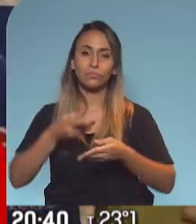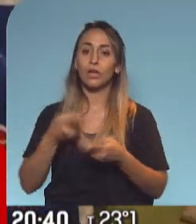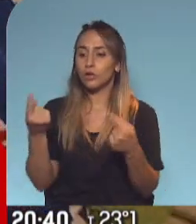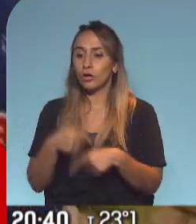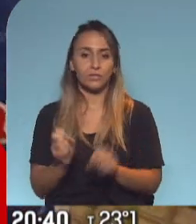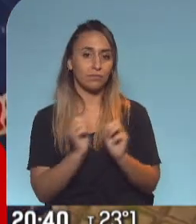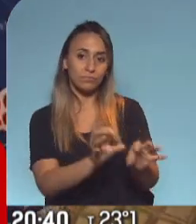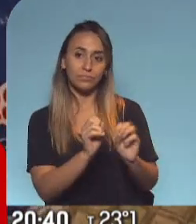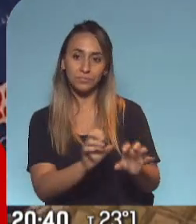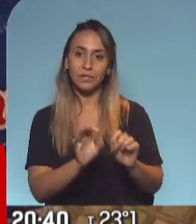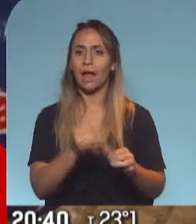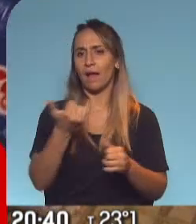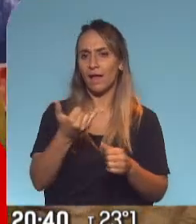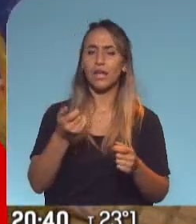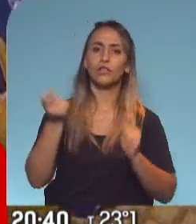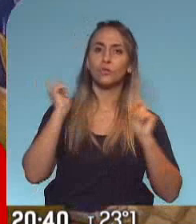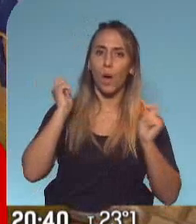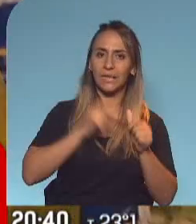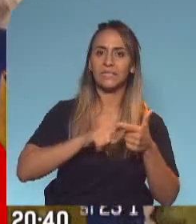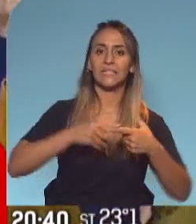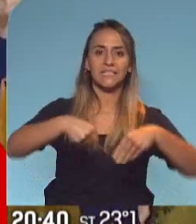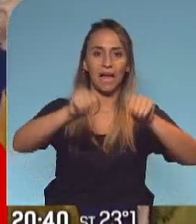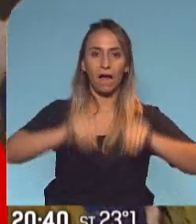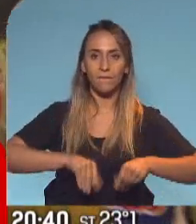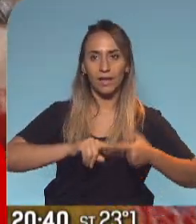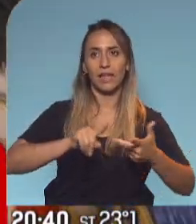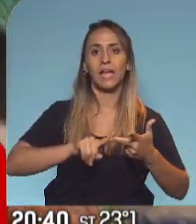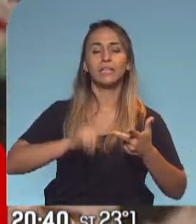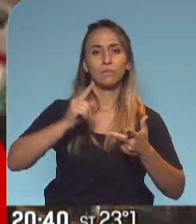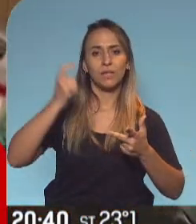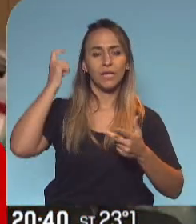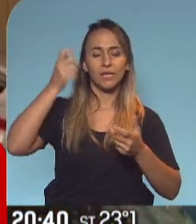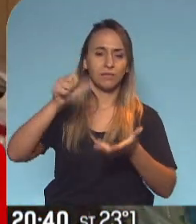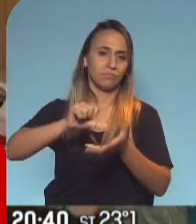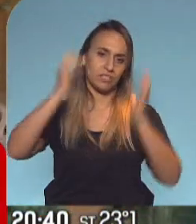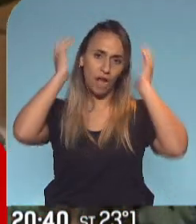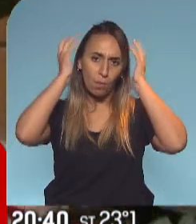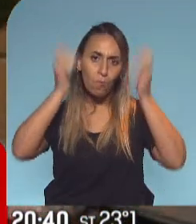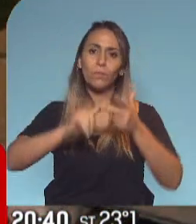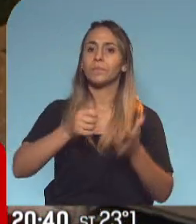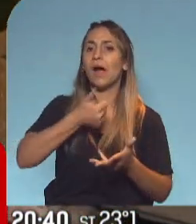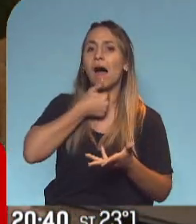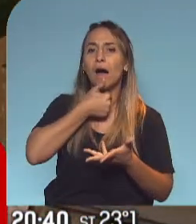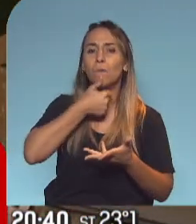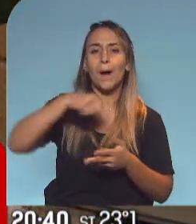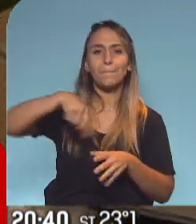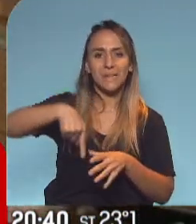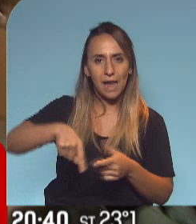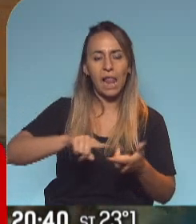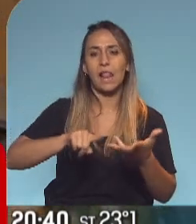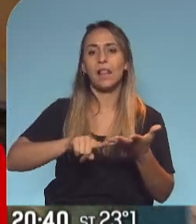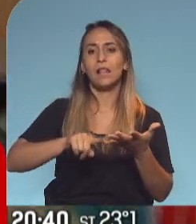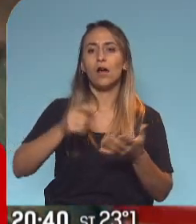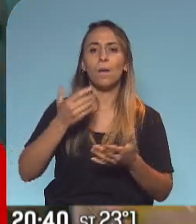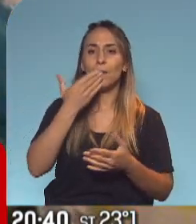apreciar toallas sábanas hay champú también agua mineral papel higiénico